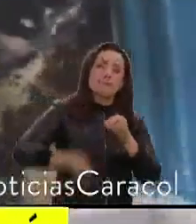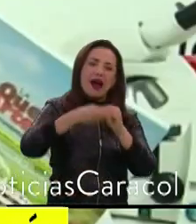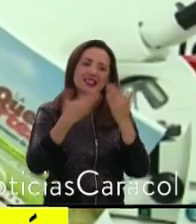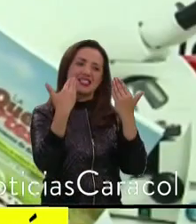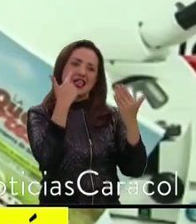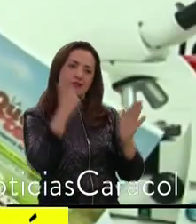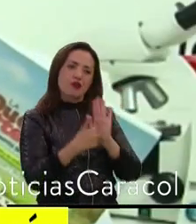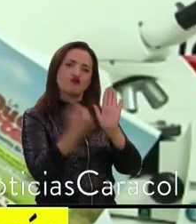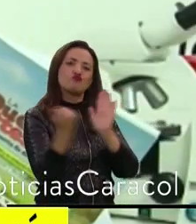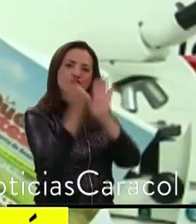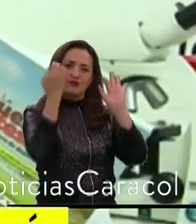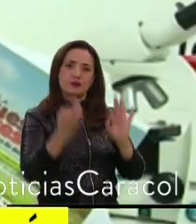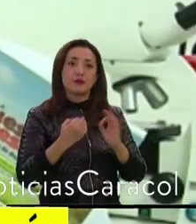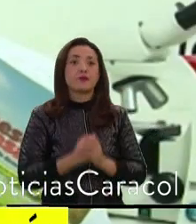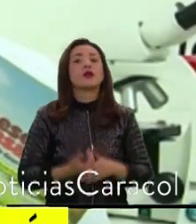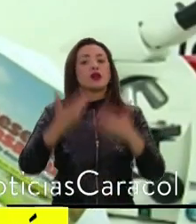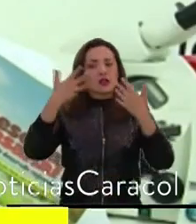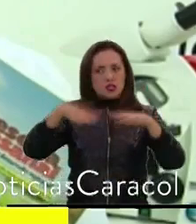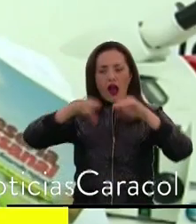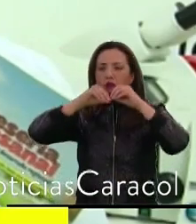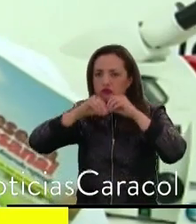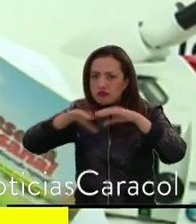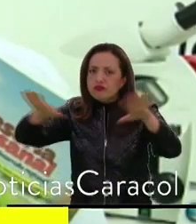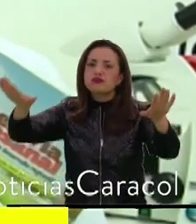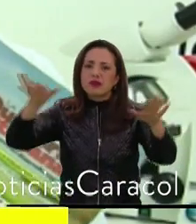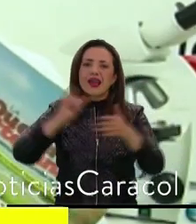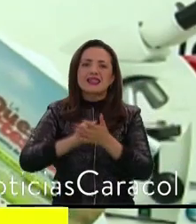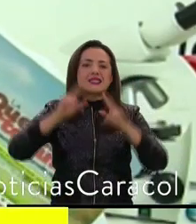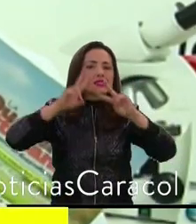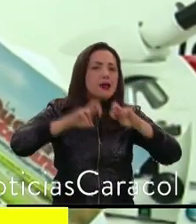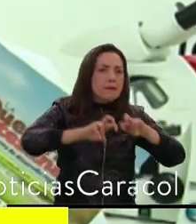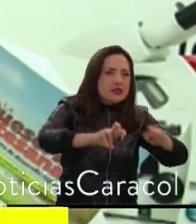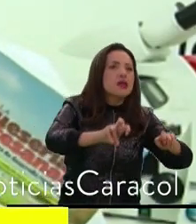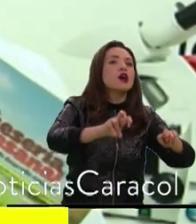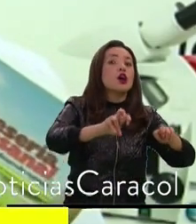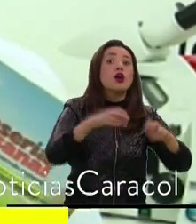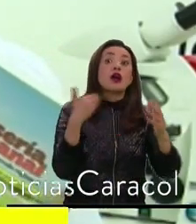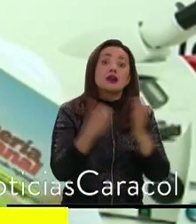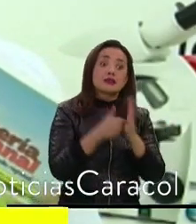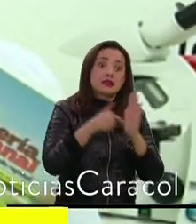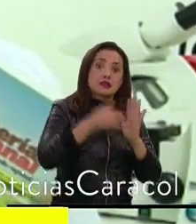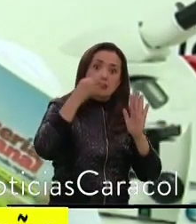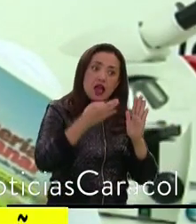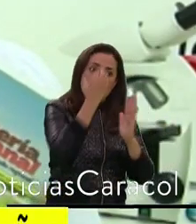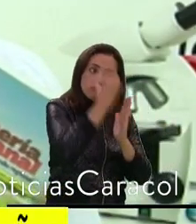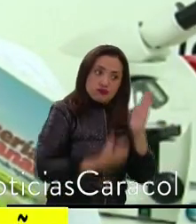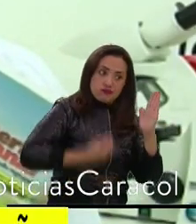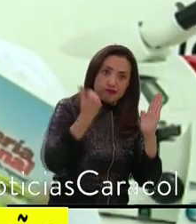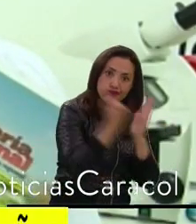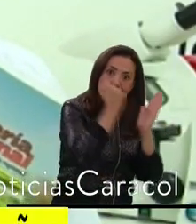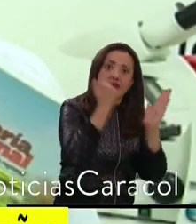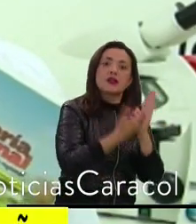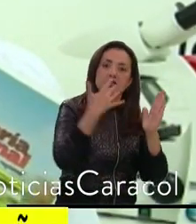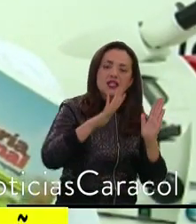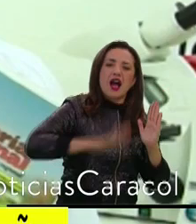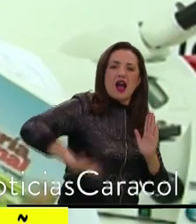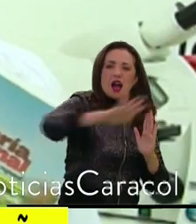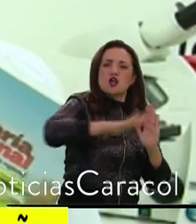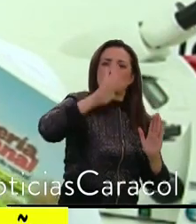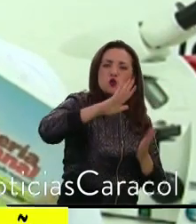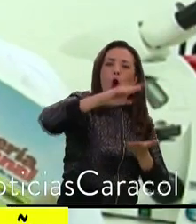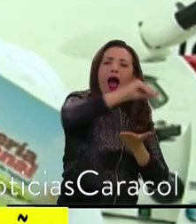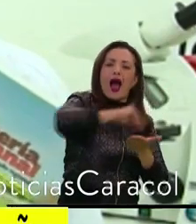se ha socializado la información de la investigación y del modelo de certificación con los diferentes que ceros del departamento del atlántico